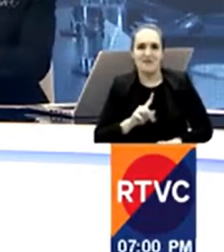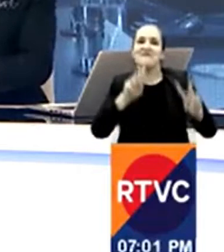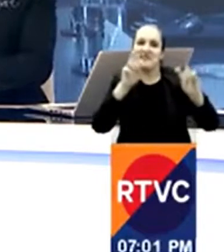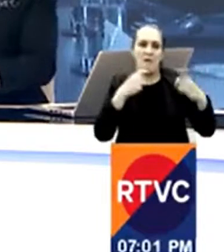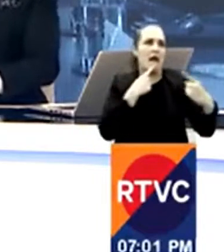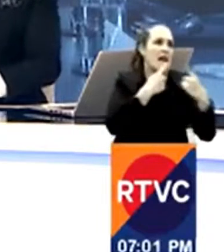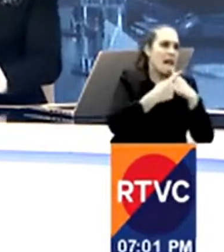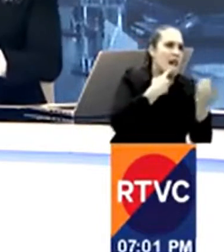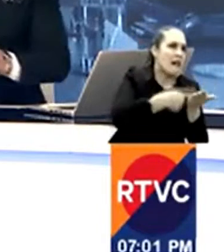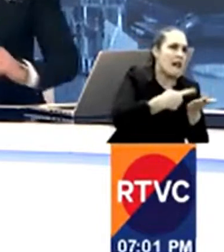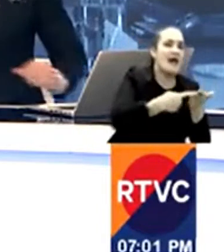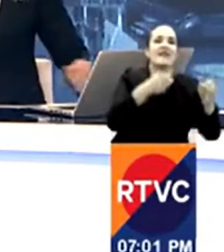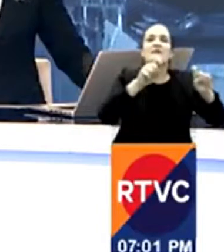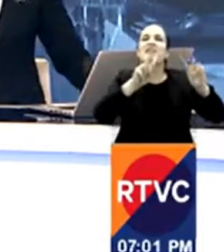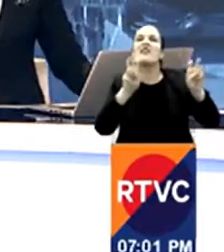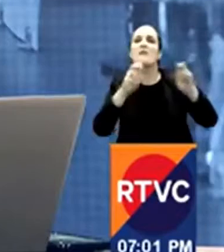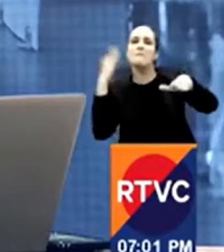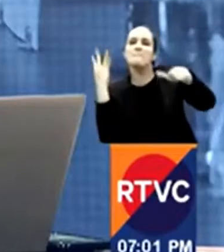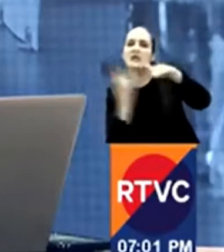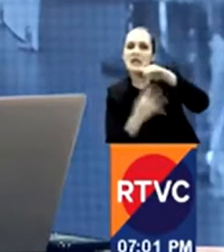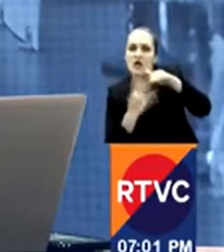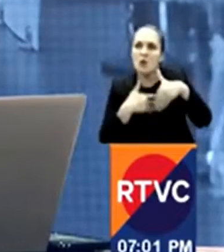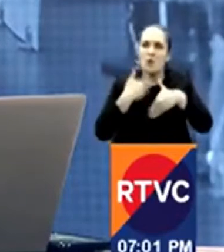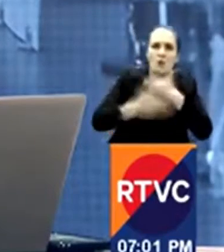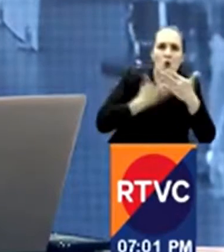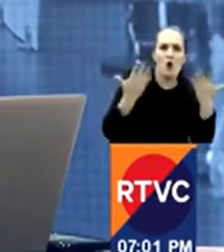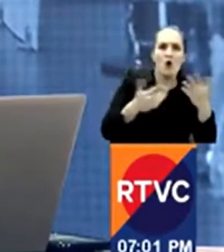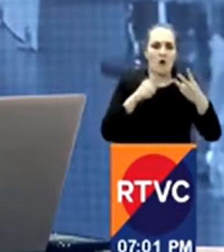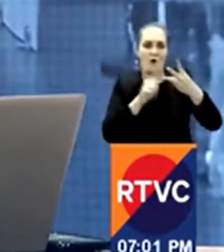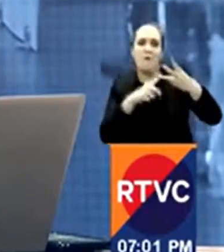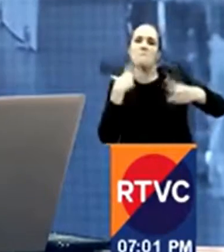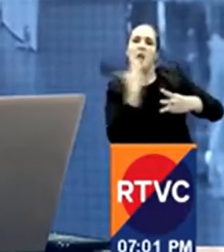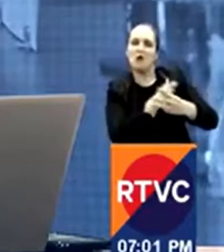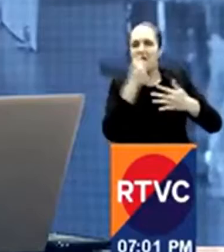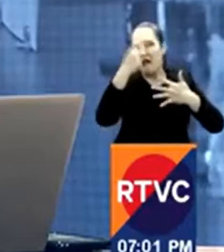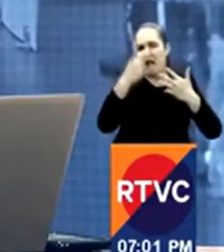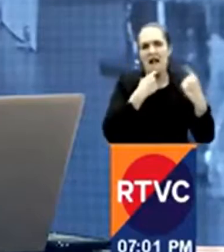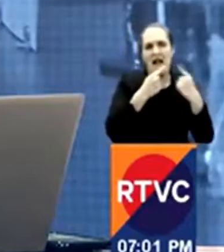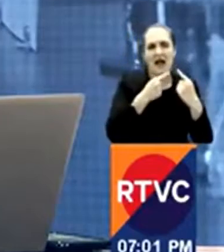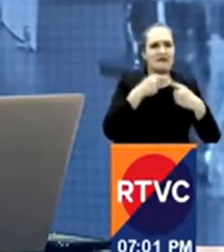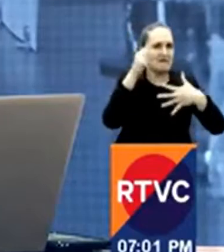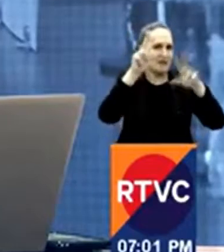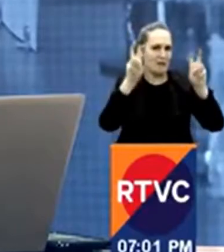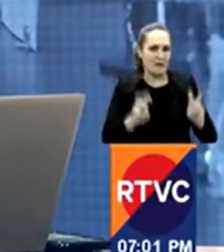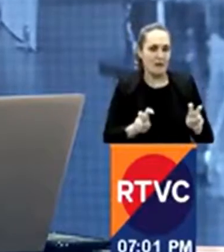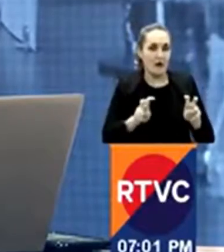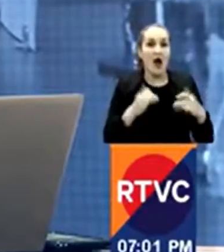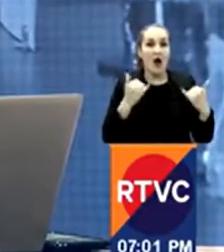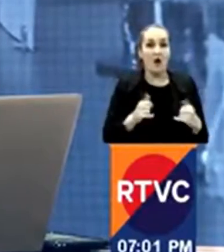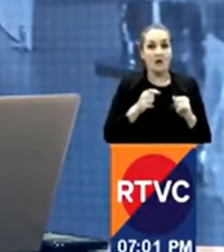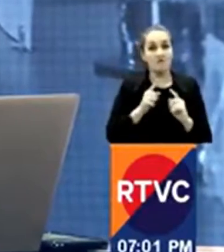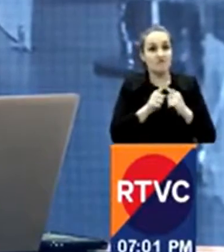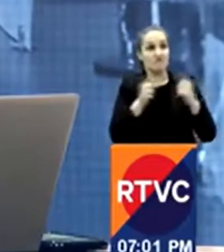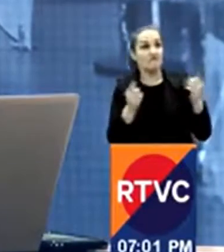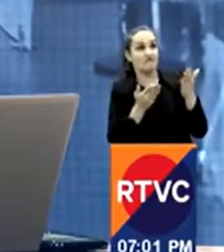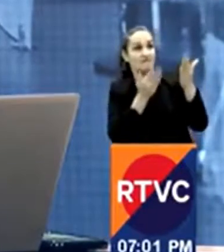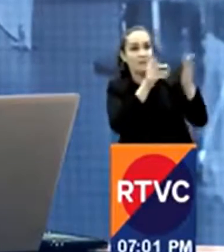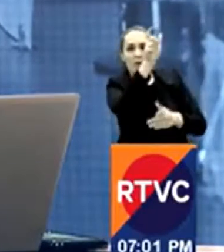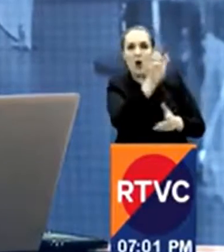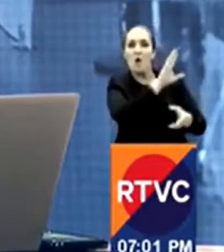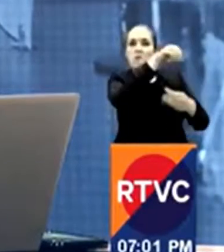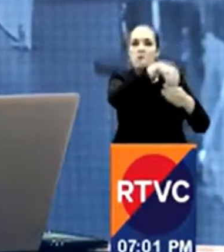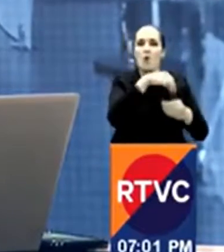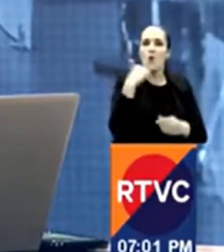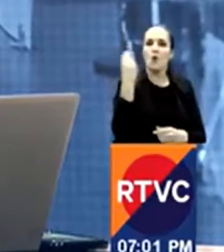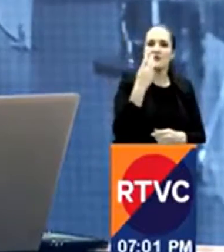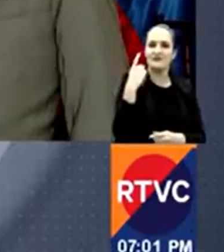migraciones y las vacunas. Así que vamos inmediatamente a Washington con el corresponsal de RTVC, Luis Javier González. Luis, muy buenas noches, adelante